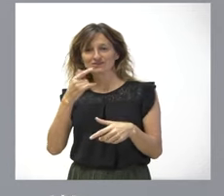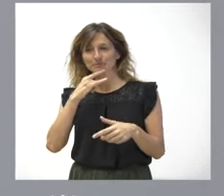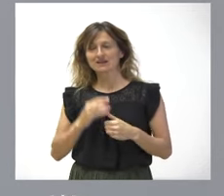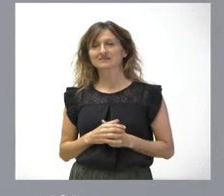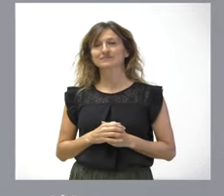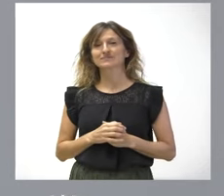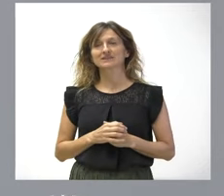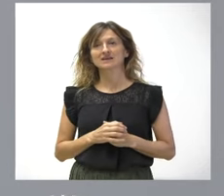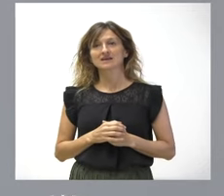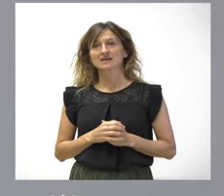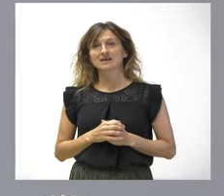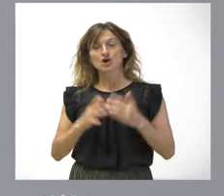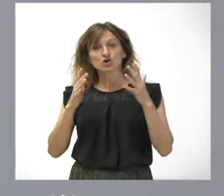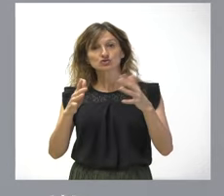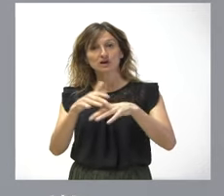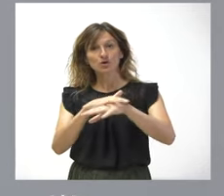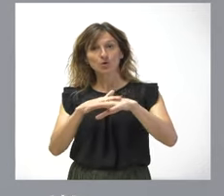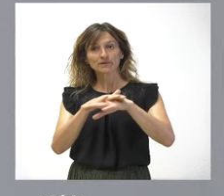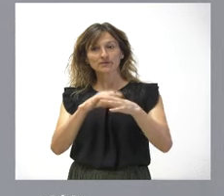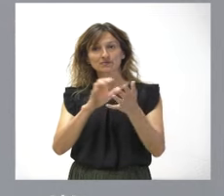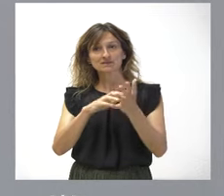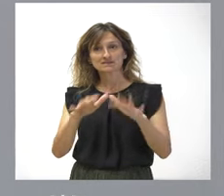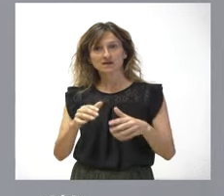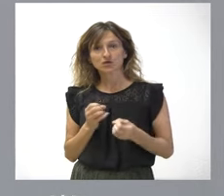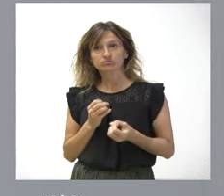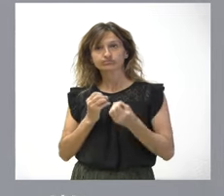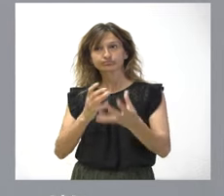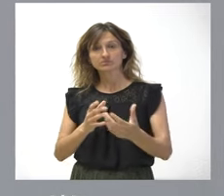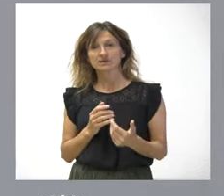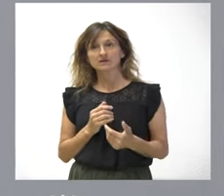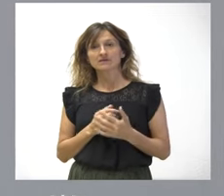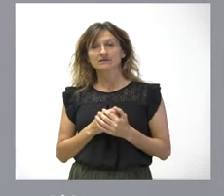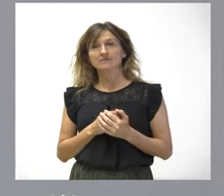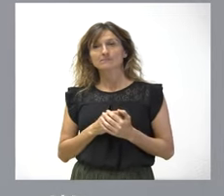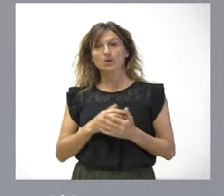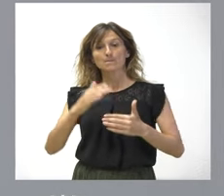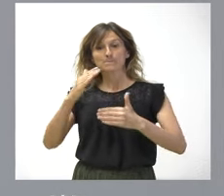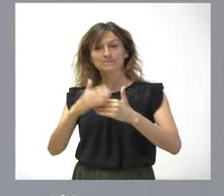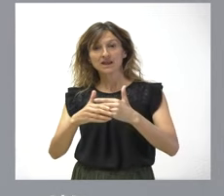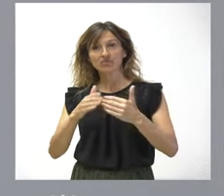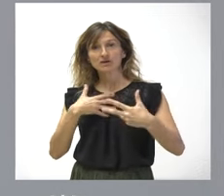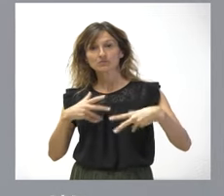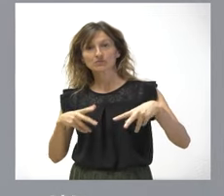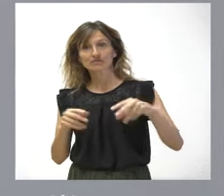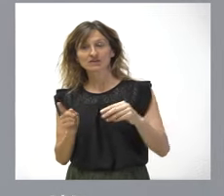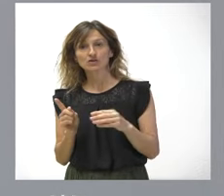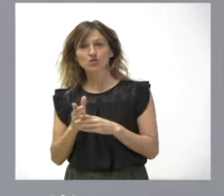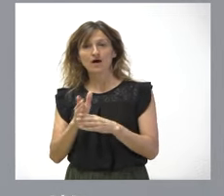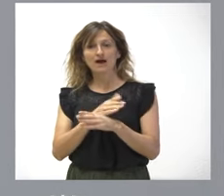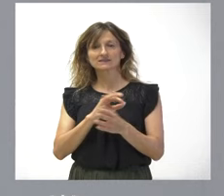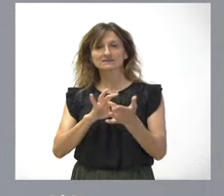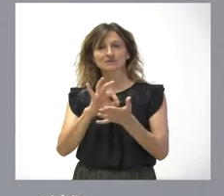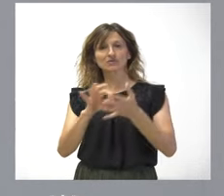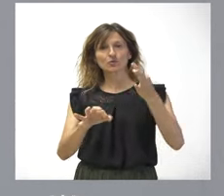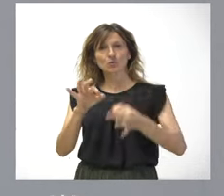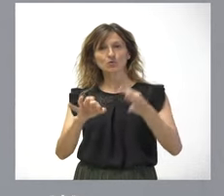gobierno de Castilla y León se pronunciará como no queremos agotar el plazo para que los servicios jurídicos puedan